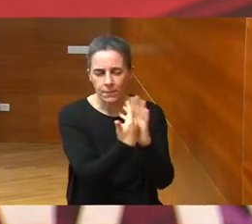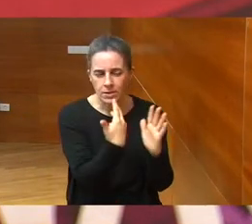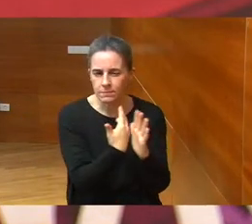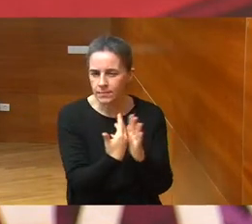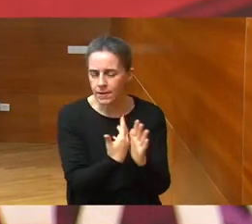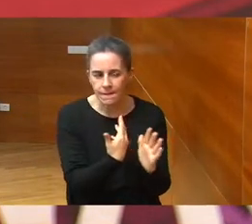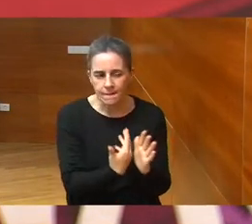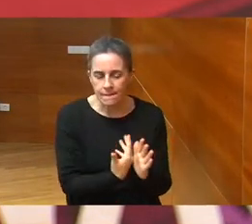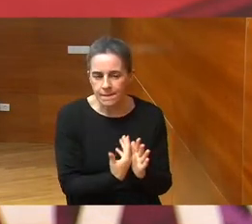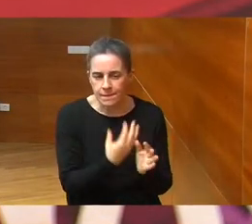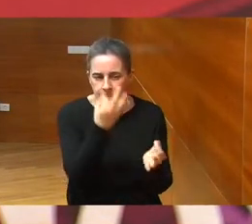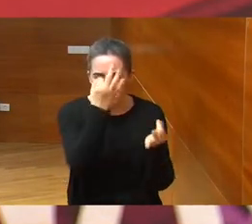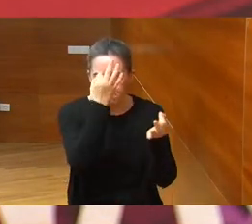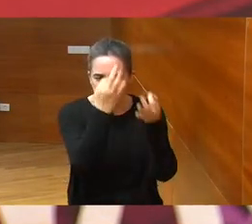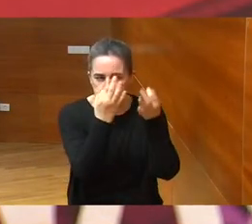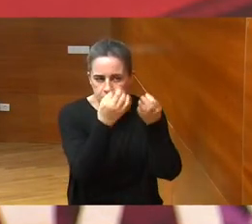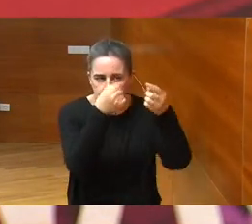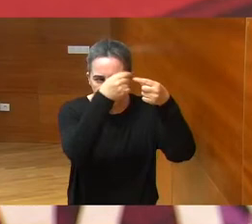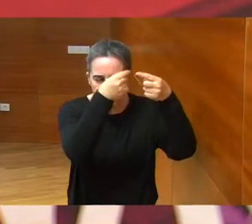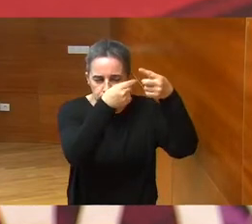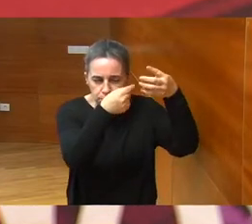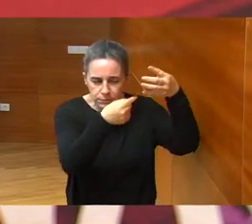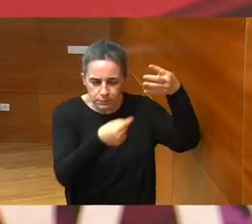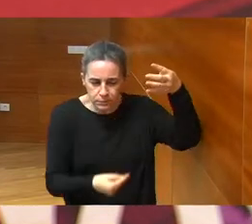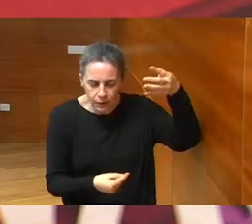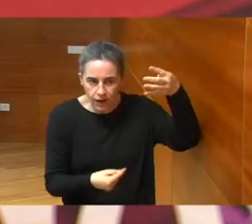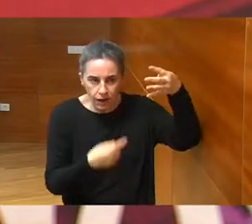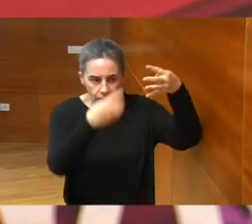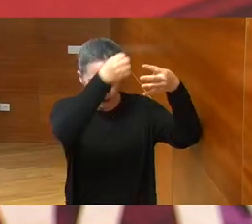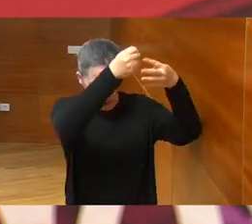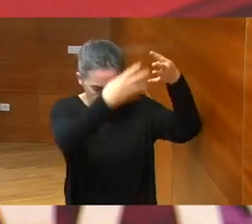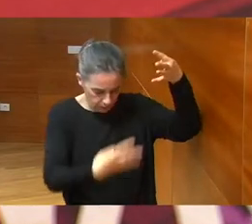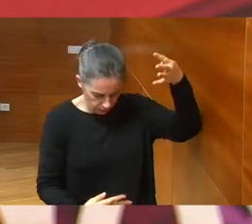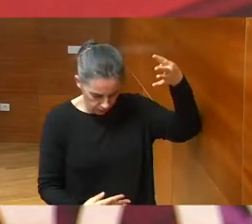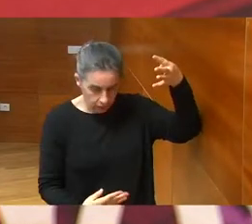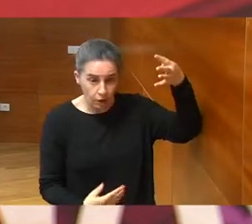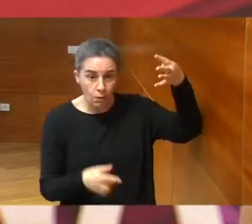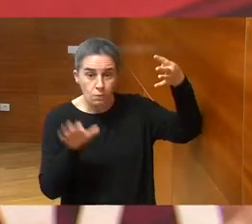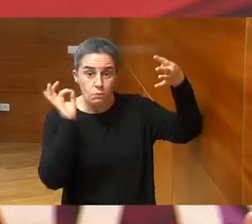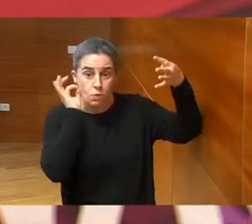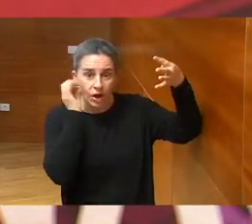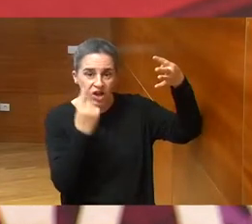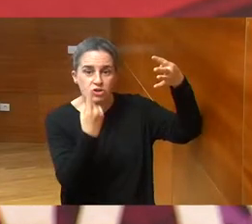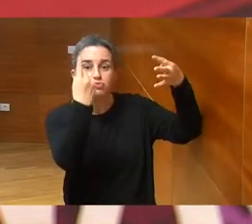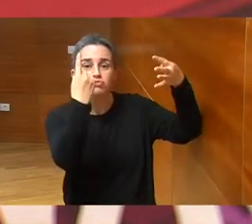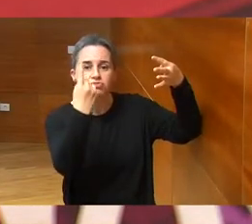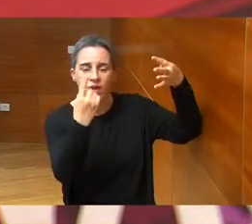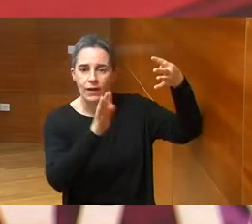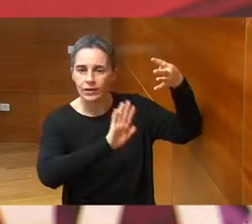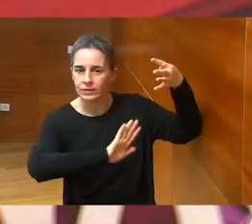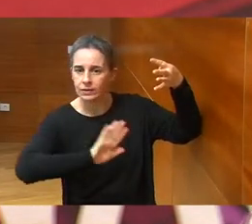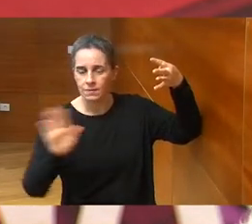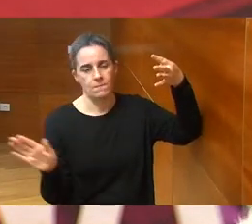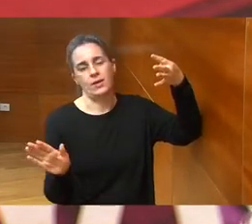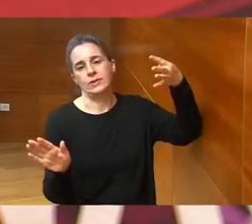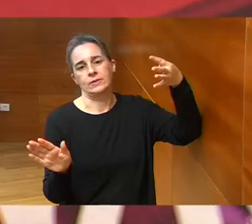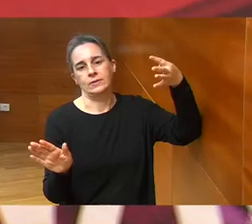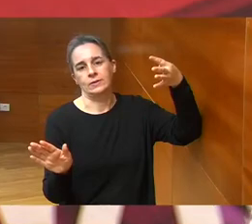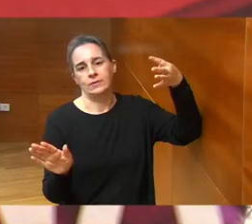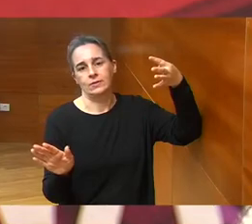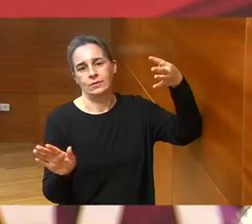mullier que voy a comentar ahora de un asoa y hubo maíz que sí hicieron cosas